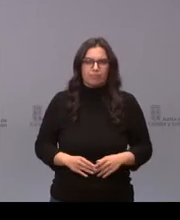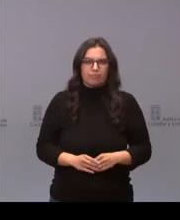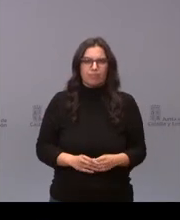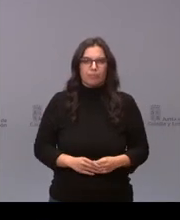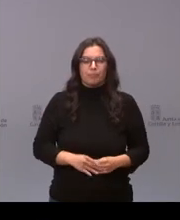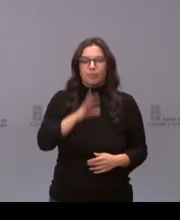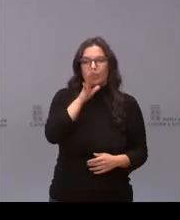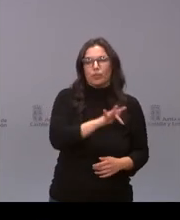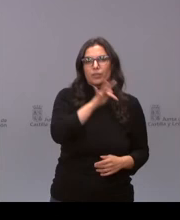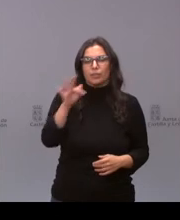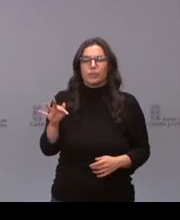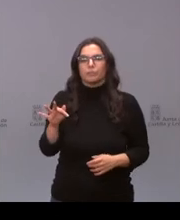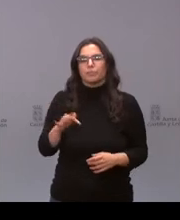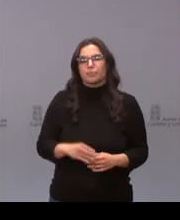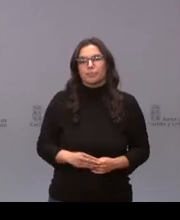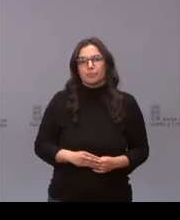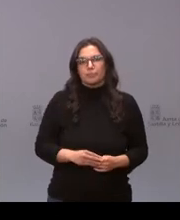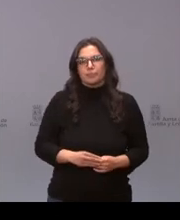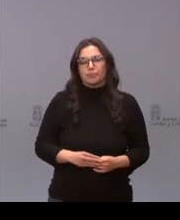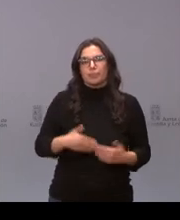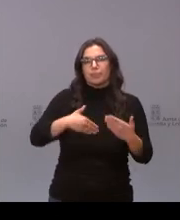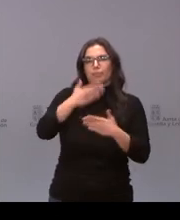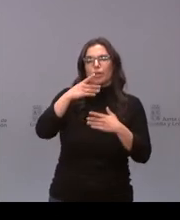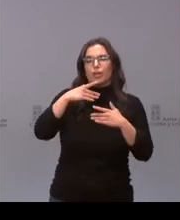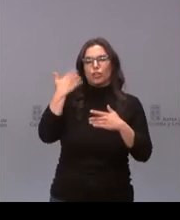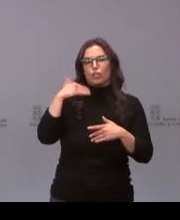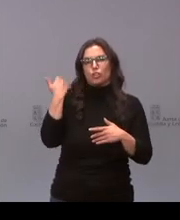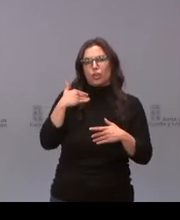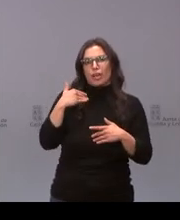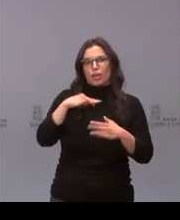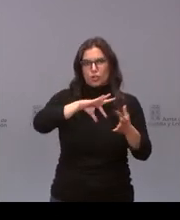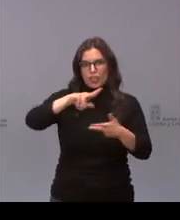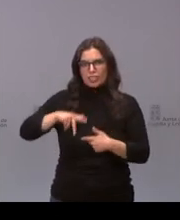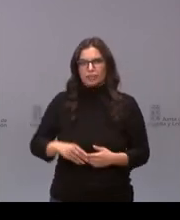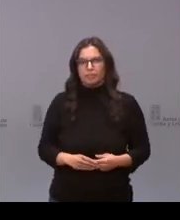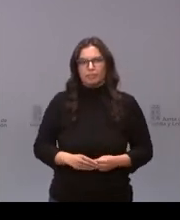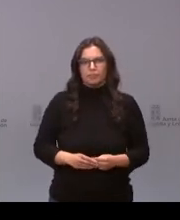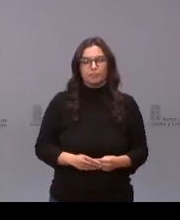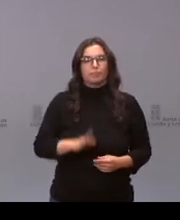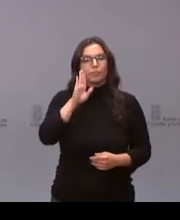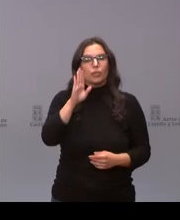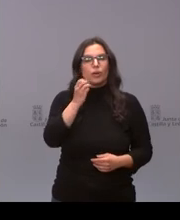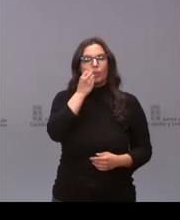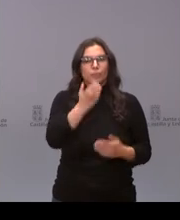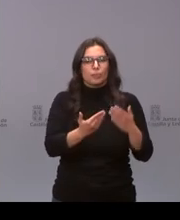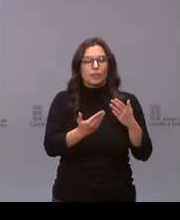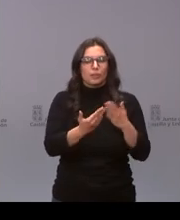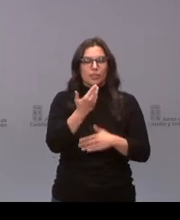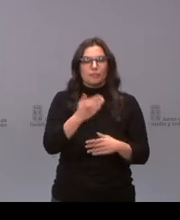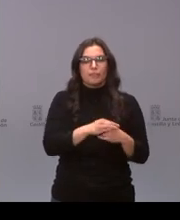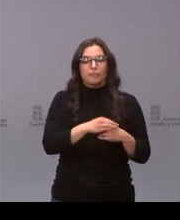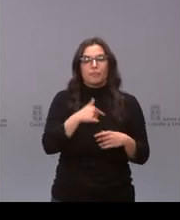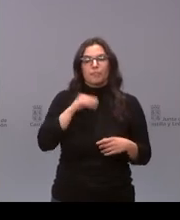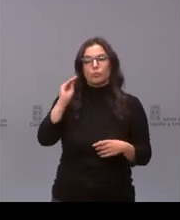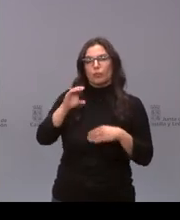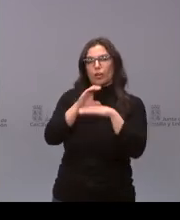Damos la palabra ya a Sergio García, de Soria Noticias, cuando quieras. Hola, muy buenas. Yo a la consejera